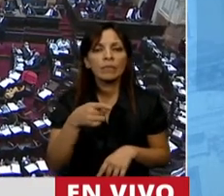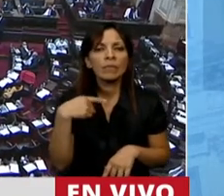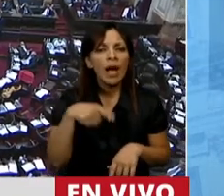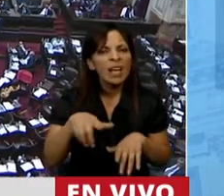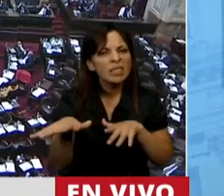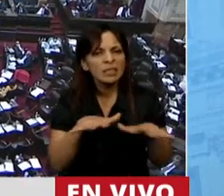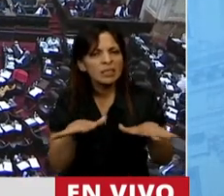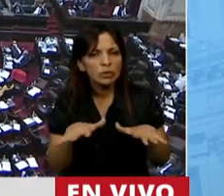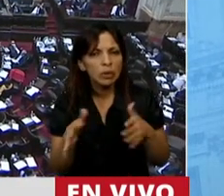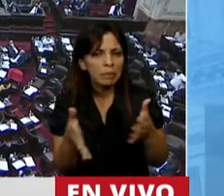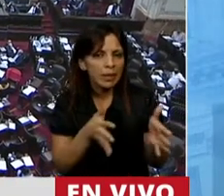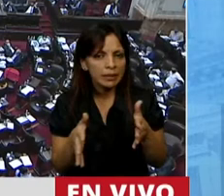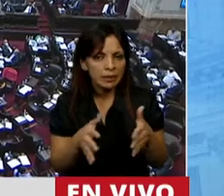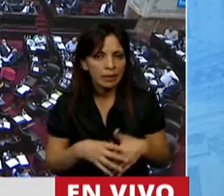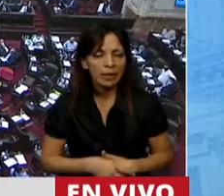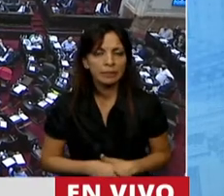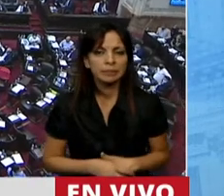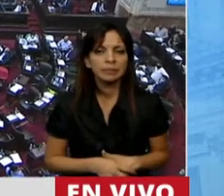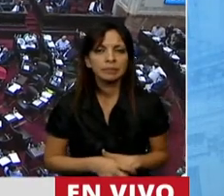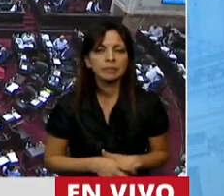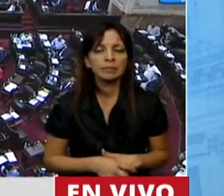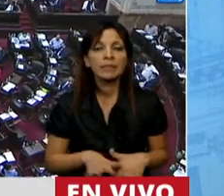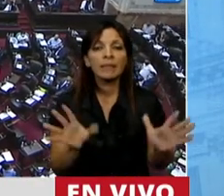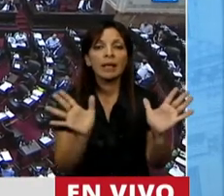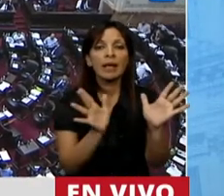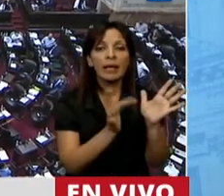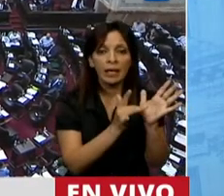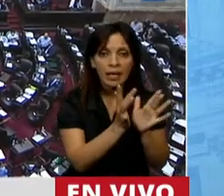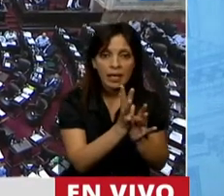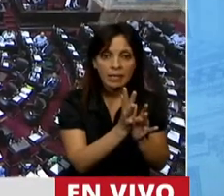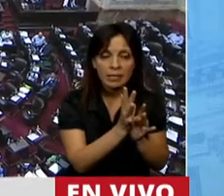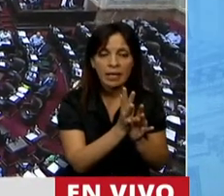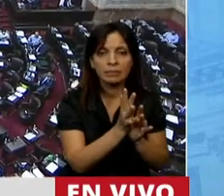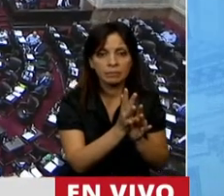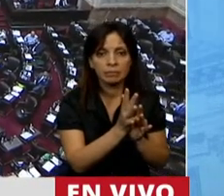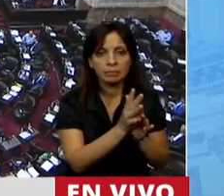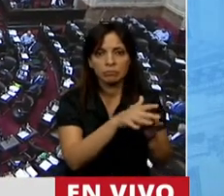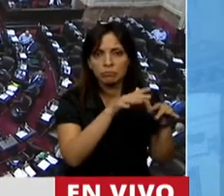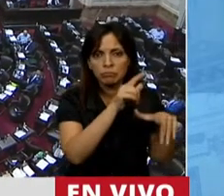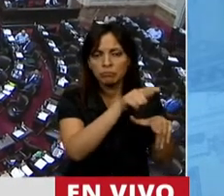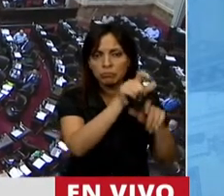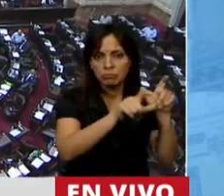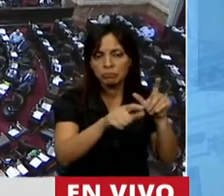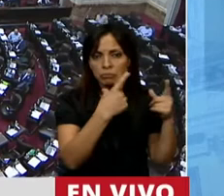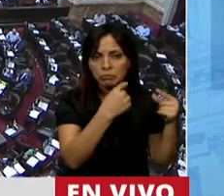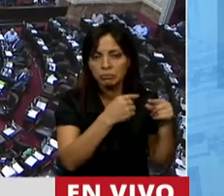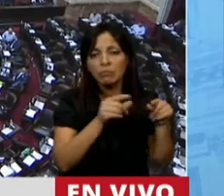menos parecido. La Iglesia en las calles y parte de la sociedad